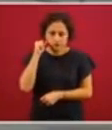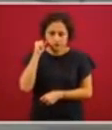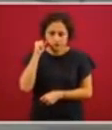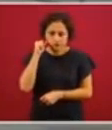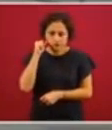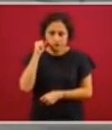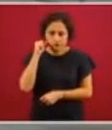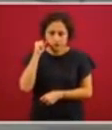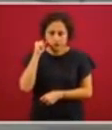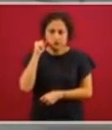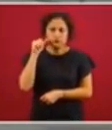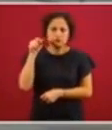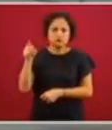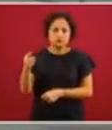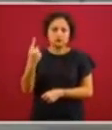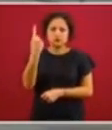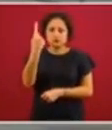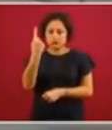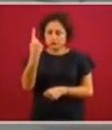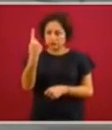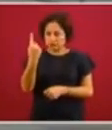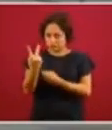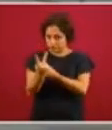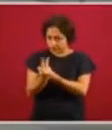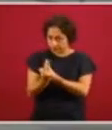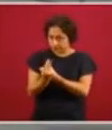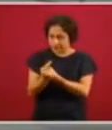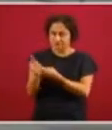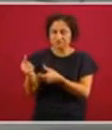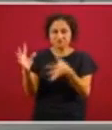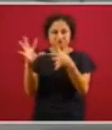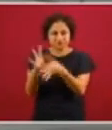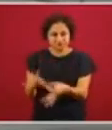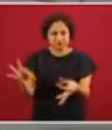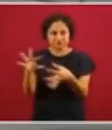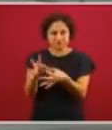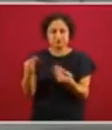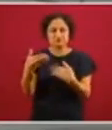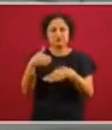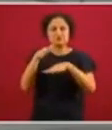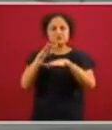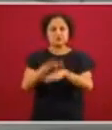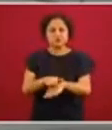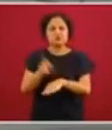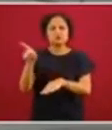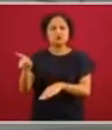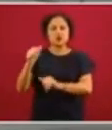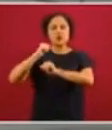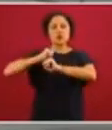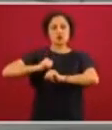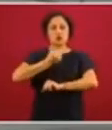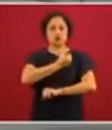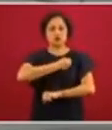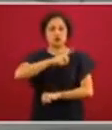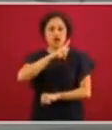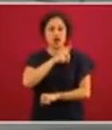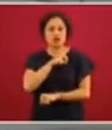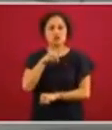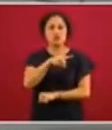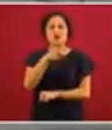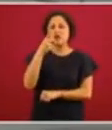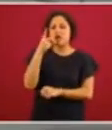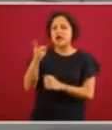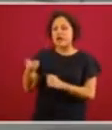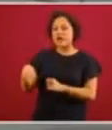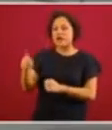grato en un conductor de televisión que hablaba de usted precisamente de no hacerle caso a la autoridad sanitaria. No sé si nos puede dar su punto de vista. Hace